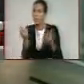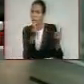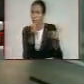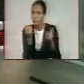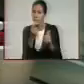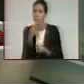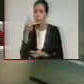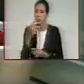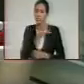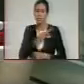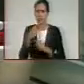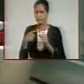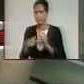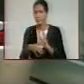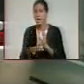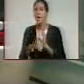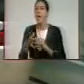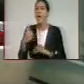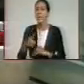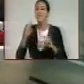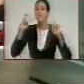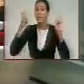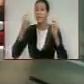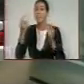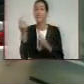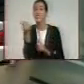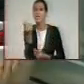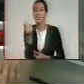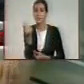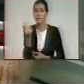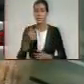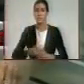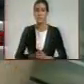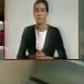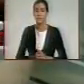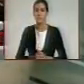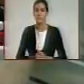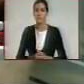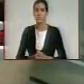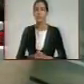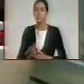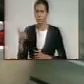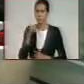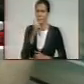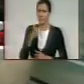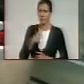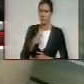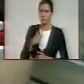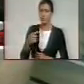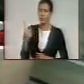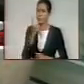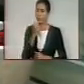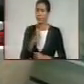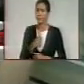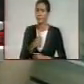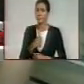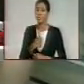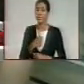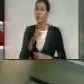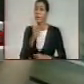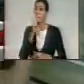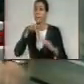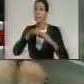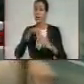lo político, en lo social, etc., surge el tema financiero. La pregunta que tú hacías, la banca